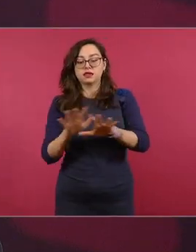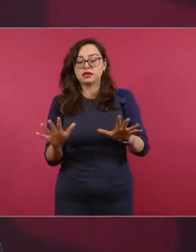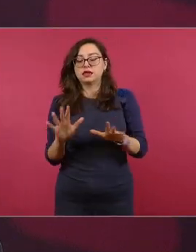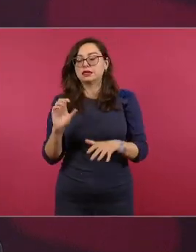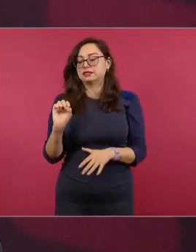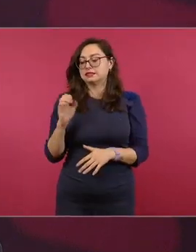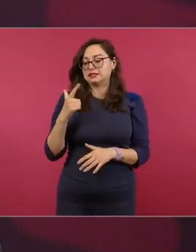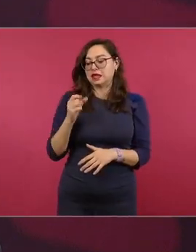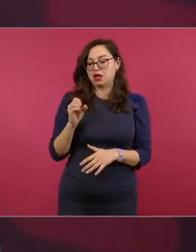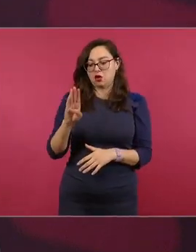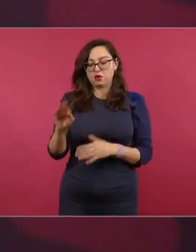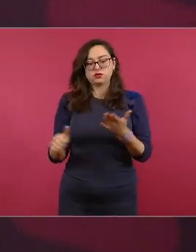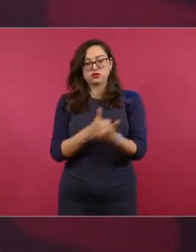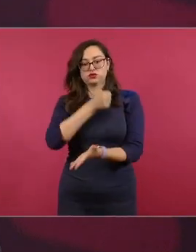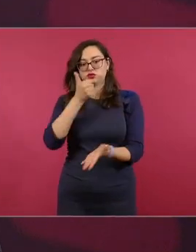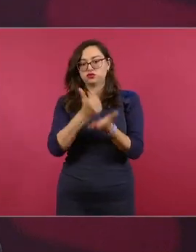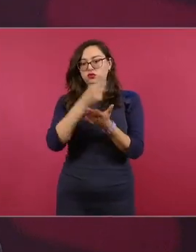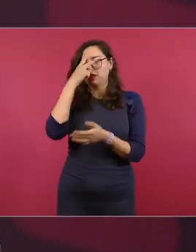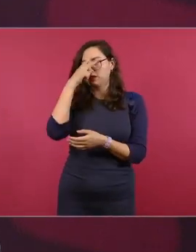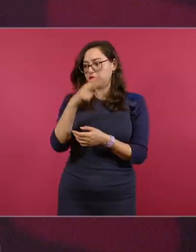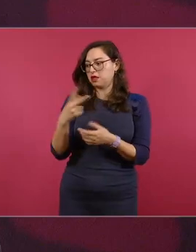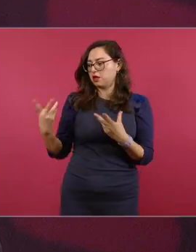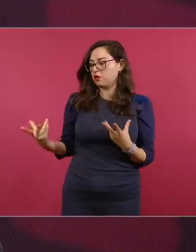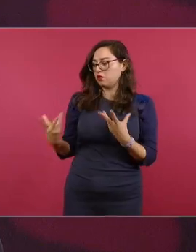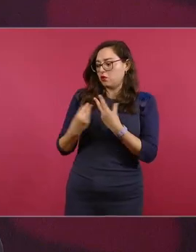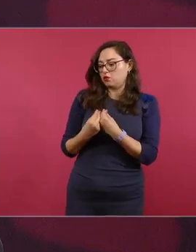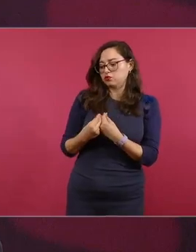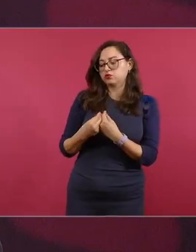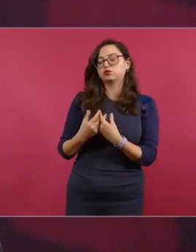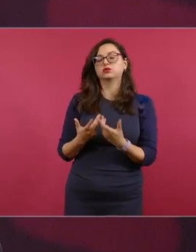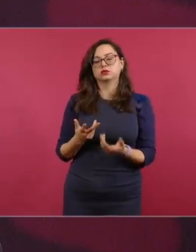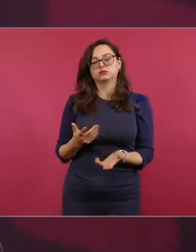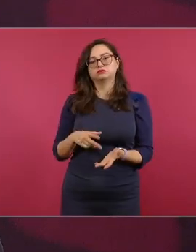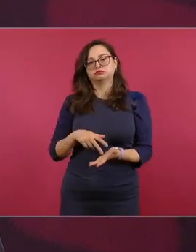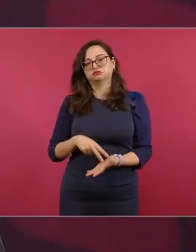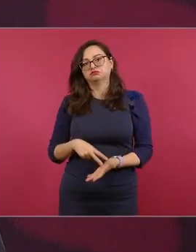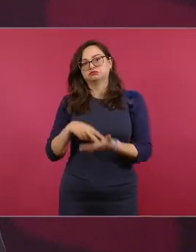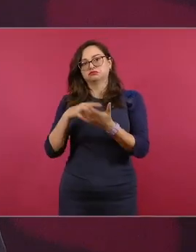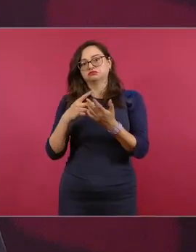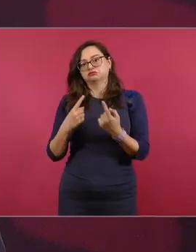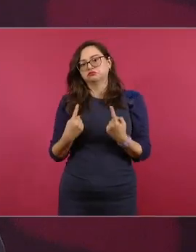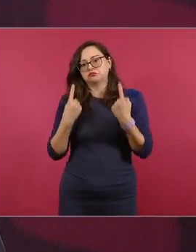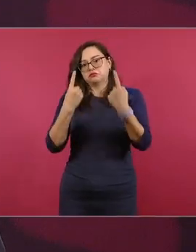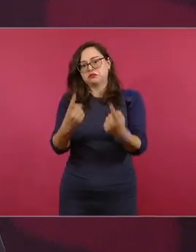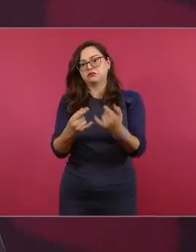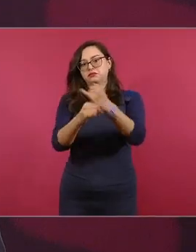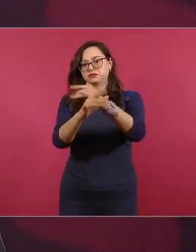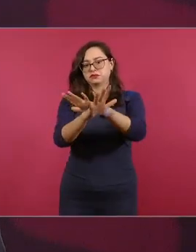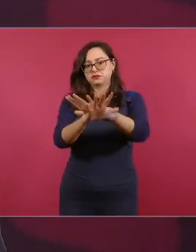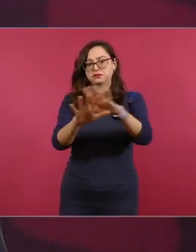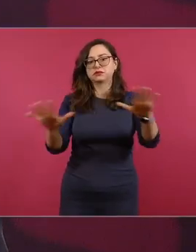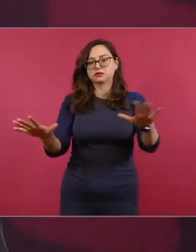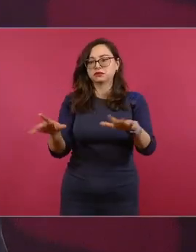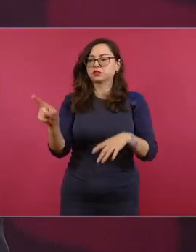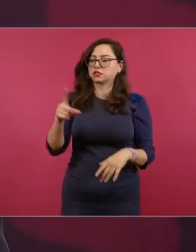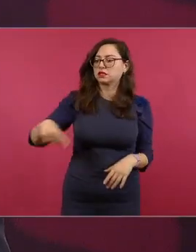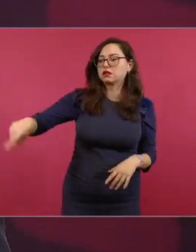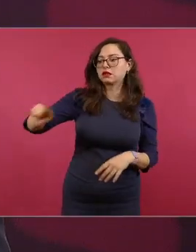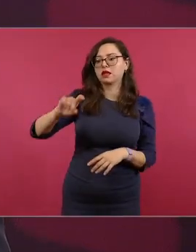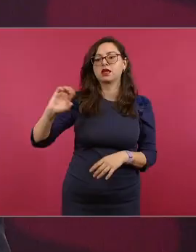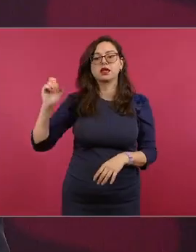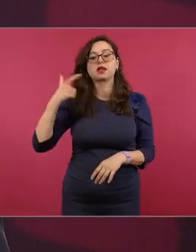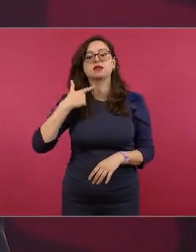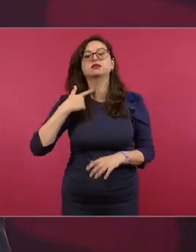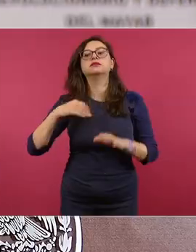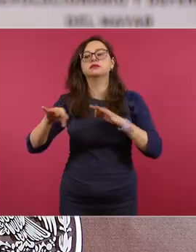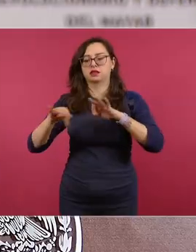Gobierno, que es el que nos ha ayudado a coordinar esta tarea, y se dio un informe del apoyo a los extrabajadores de Ruta 100.